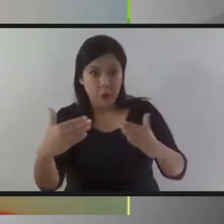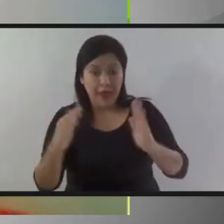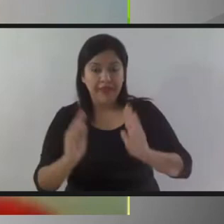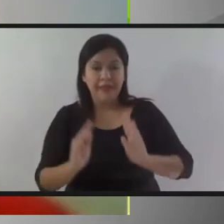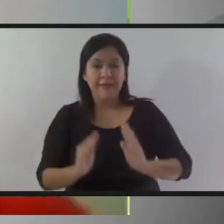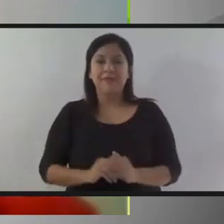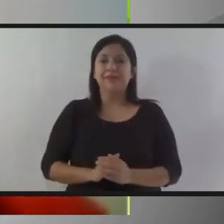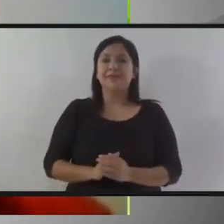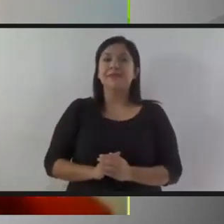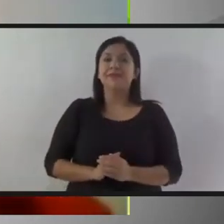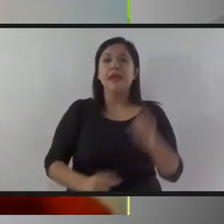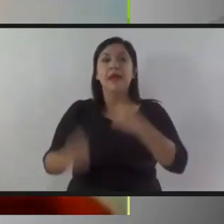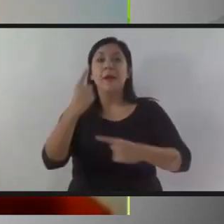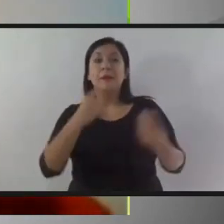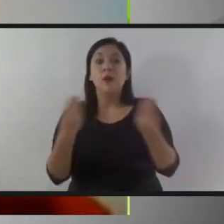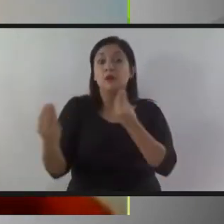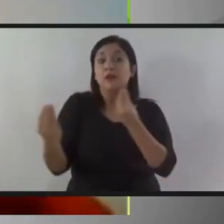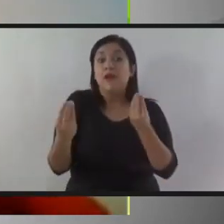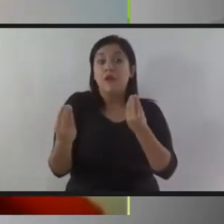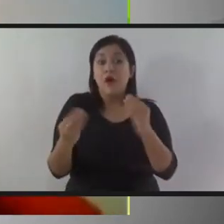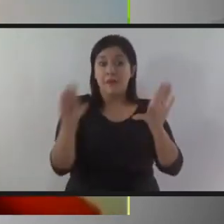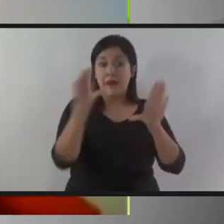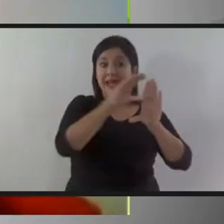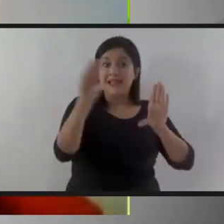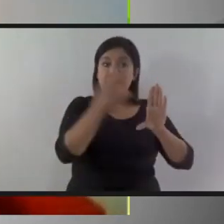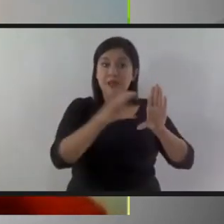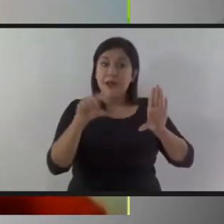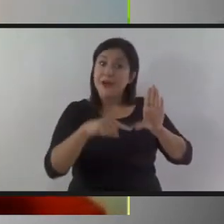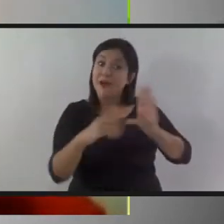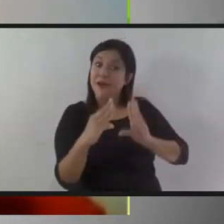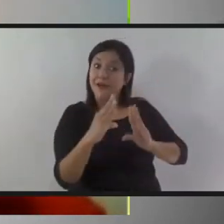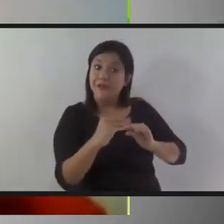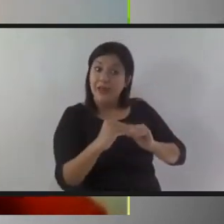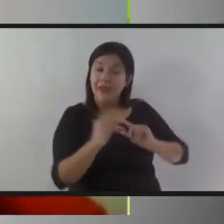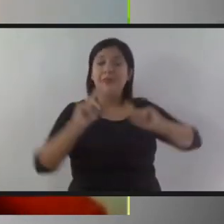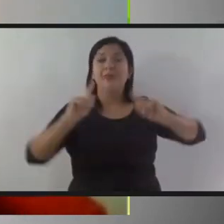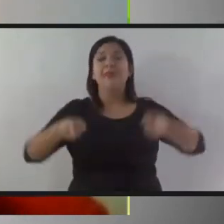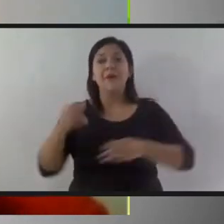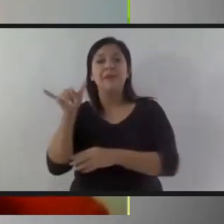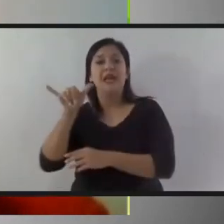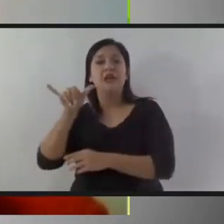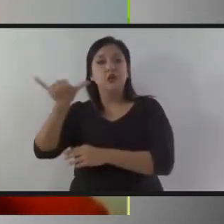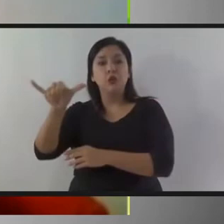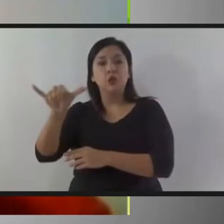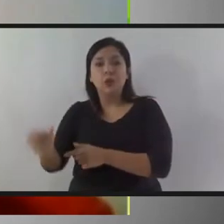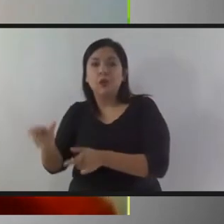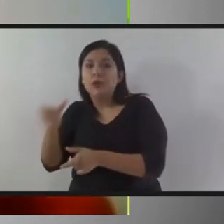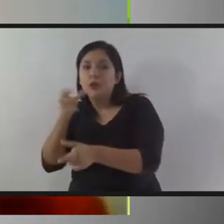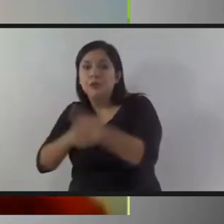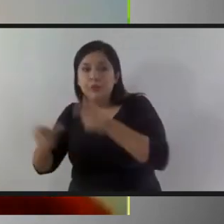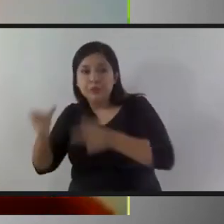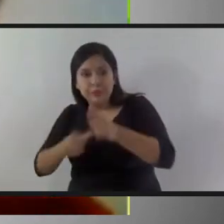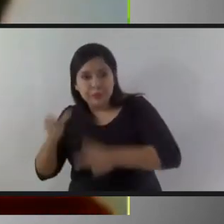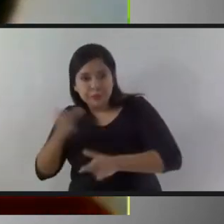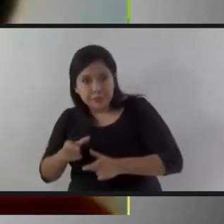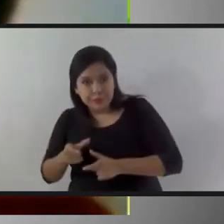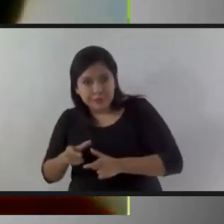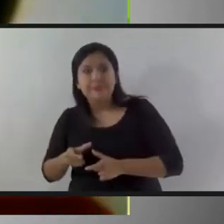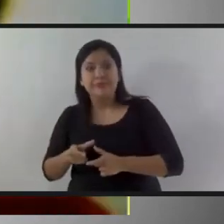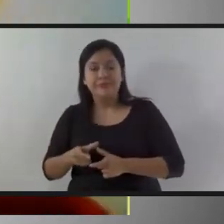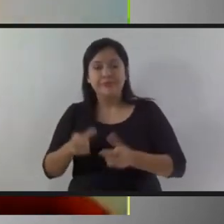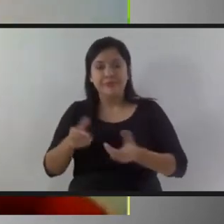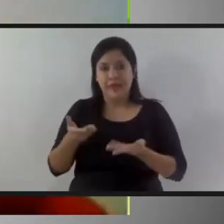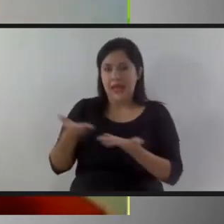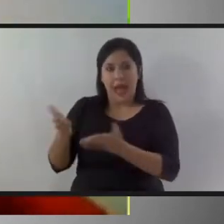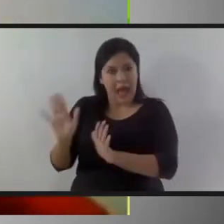las cuales se efectuarán desde el chat de Zoom y los comentarios de YouTube. Antes de dar el pase a